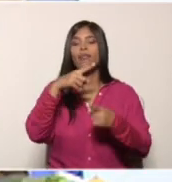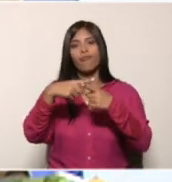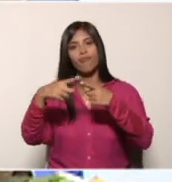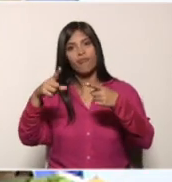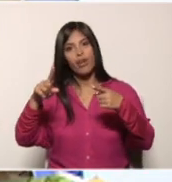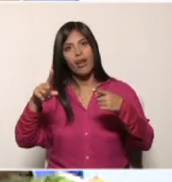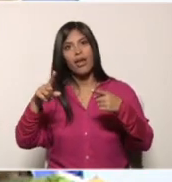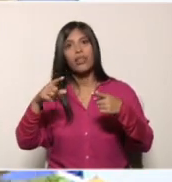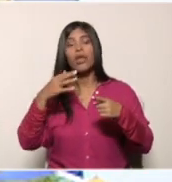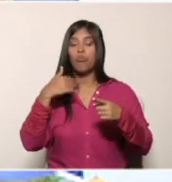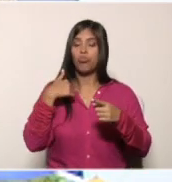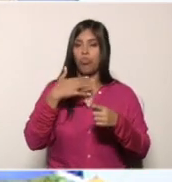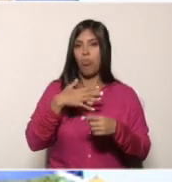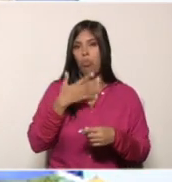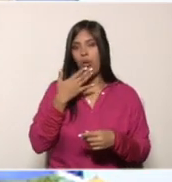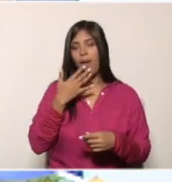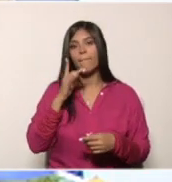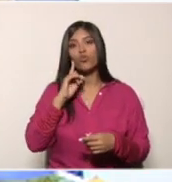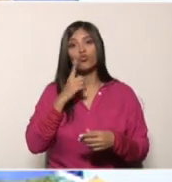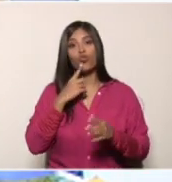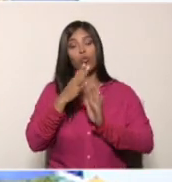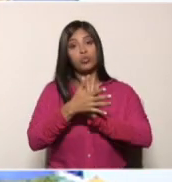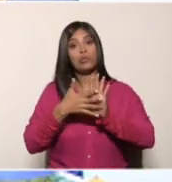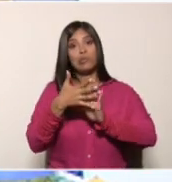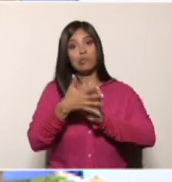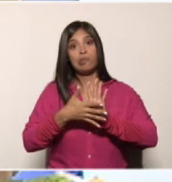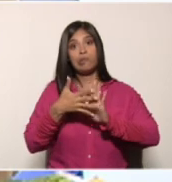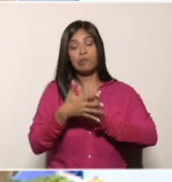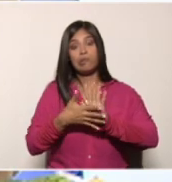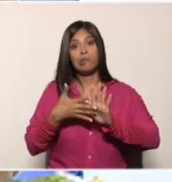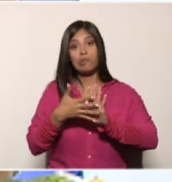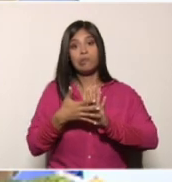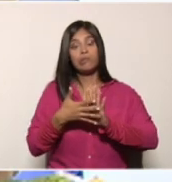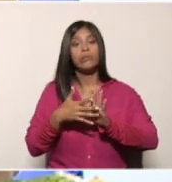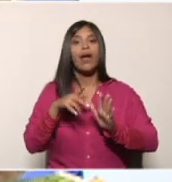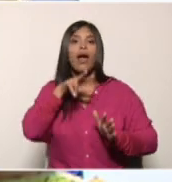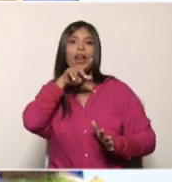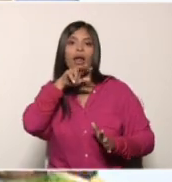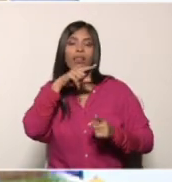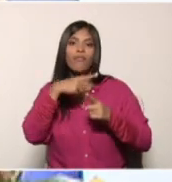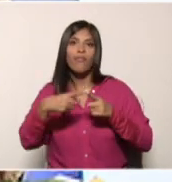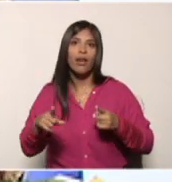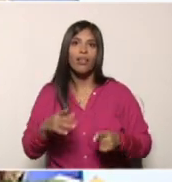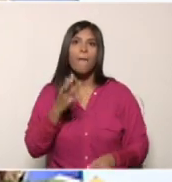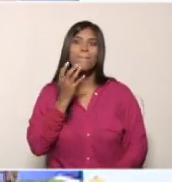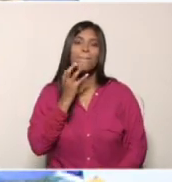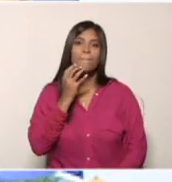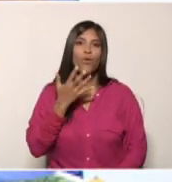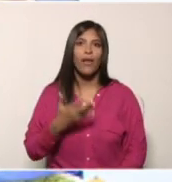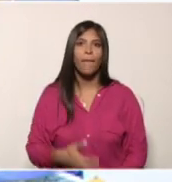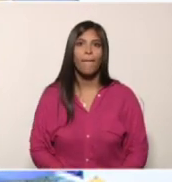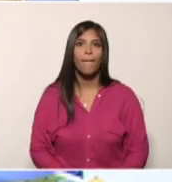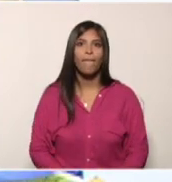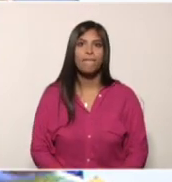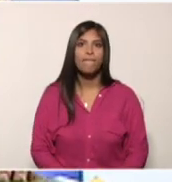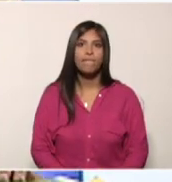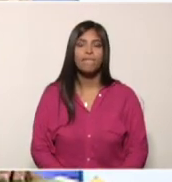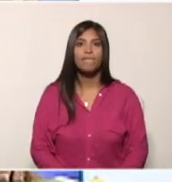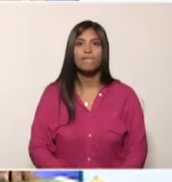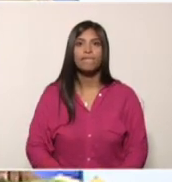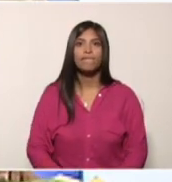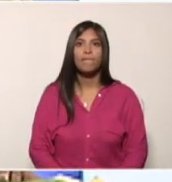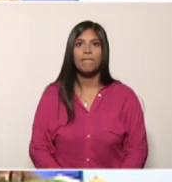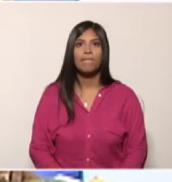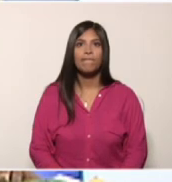Ellos utilizan algunas señas para identificar diferentes situaciones. Por ejemplo, le voy a dar unos ejemplos aquí